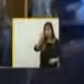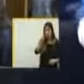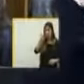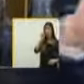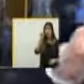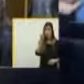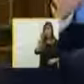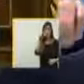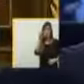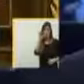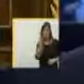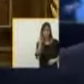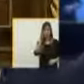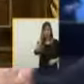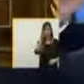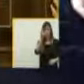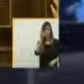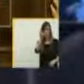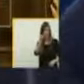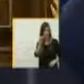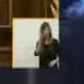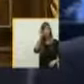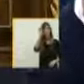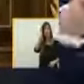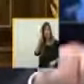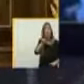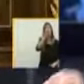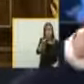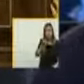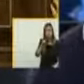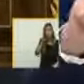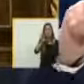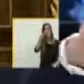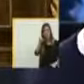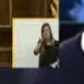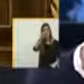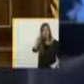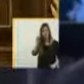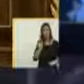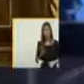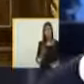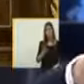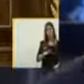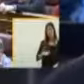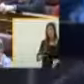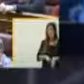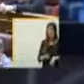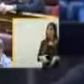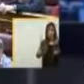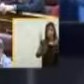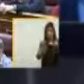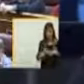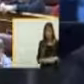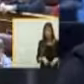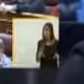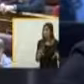gente no entendería que Podemos y el Partido Socialista no pactaran un gobierno, una cosa parecida a esto. Exactamente, creo que la frase no es exactamente sí, así, pero